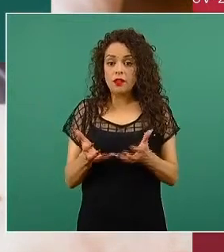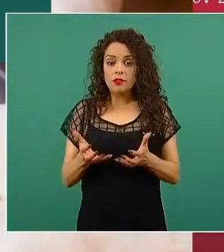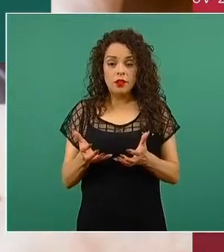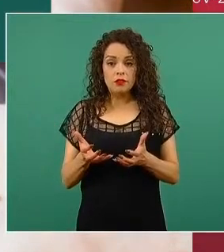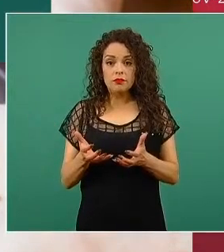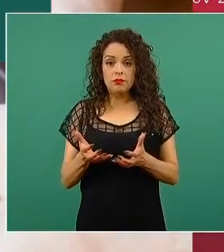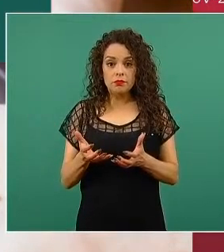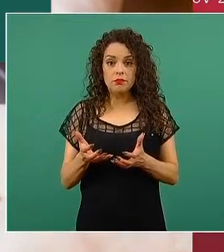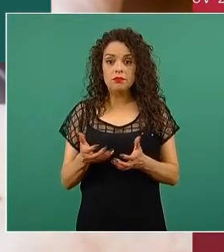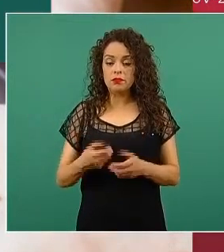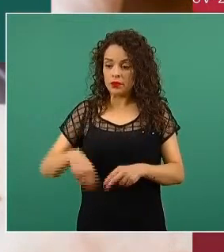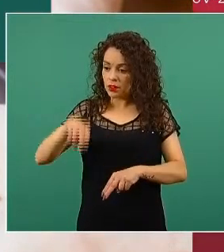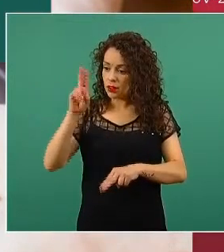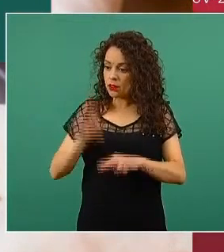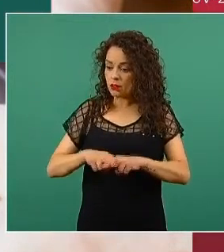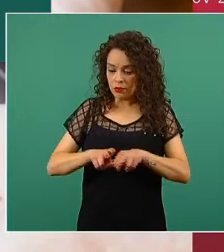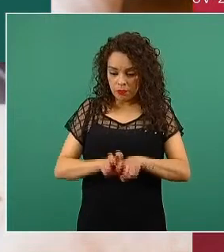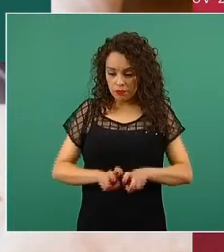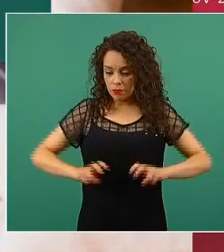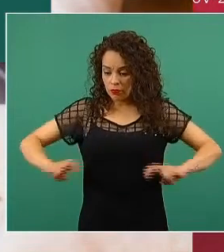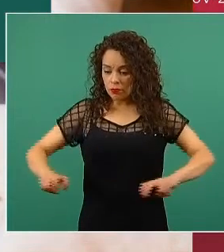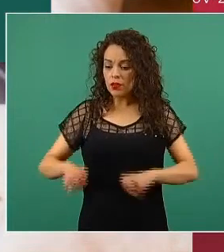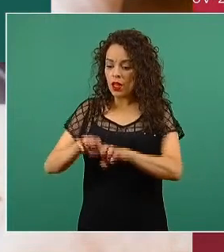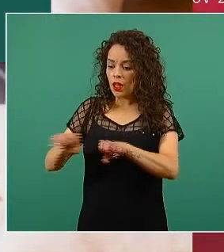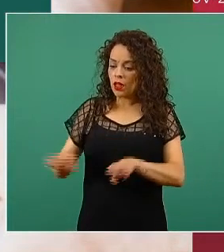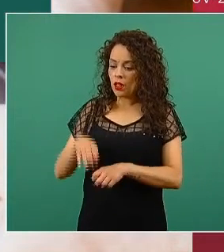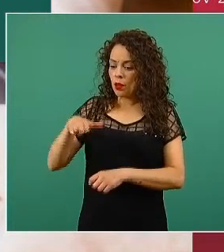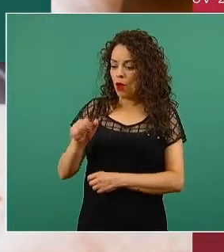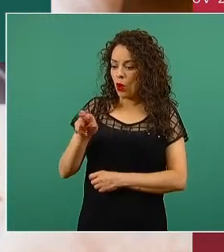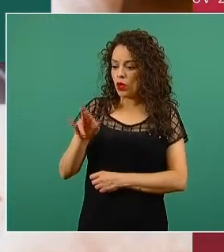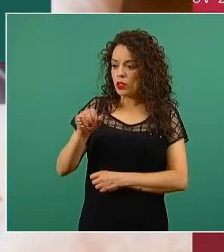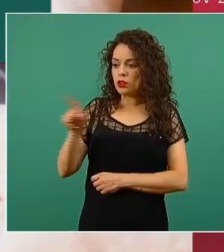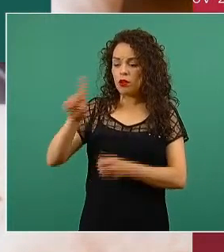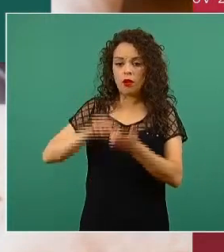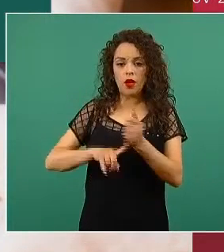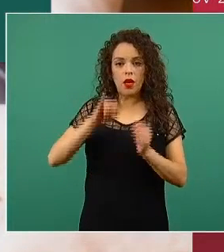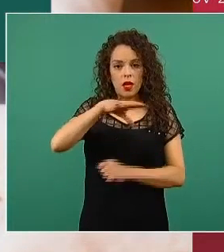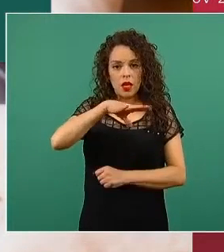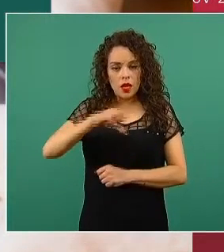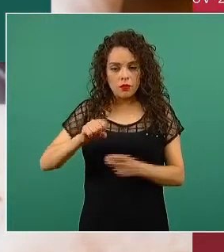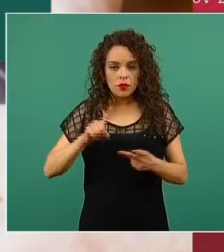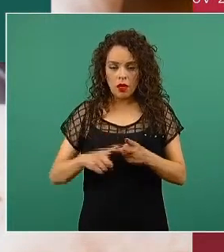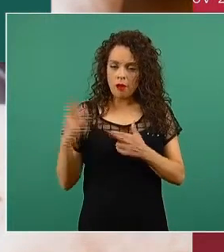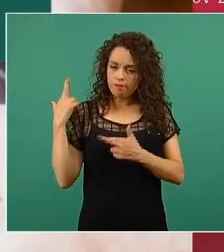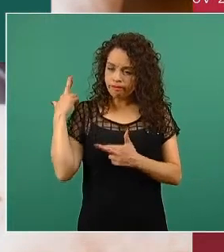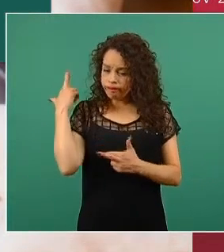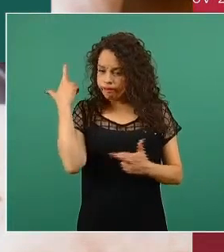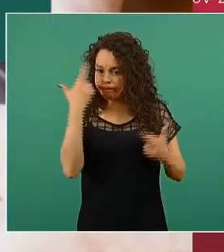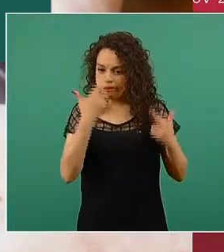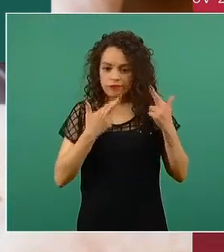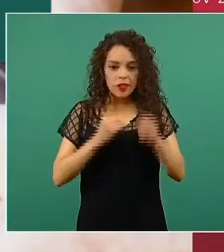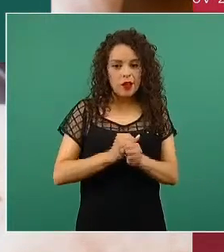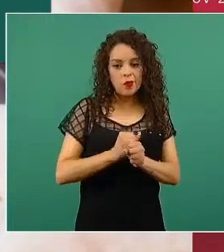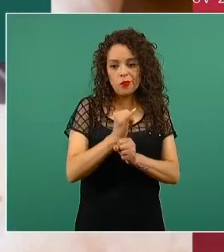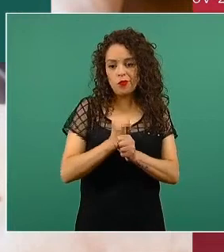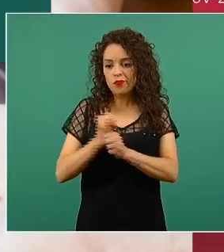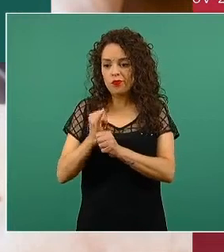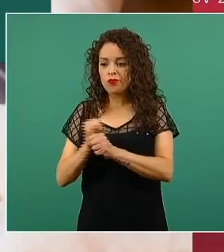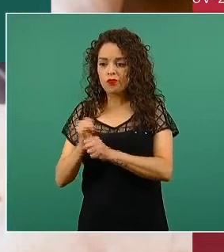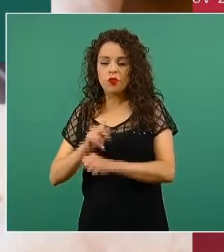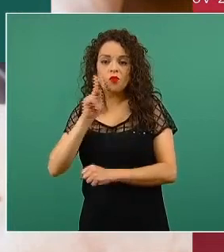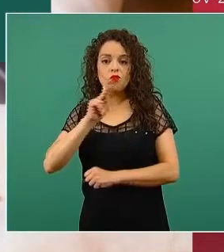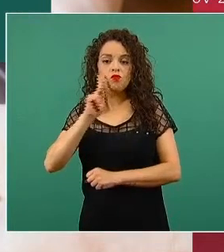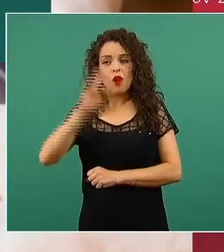sentó el equipo del doctor Mauricio Hernández Ávila del Instituto Mexicano del Seguro Social a analizar la evidencia científica